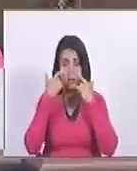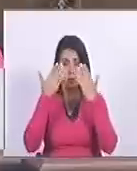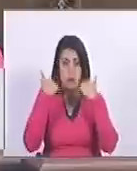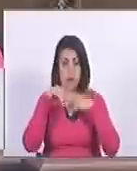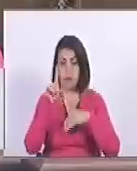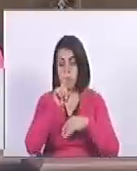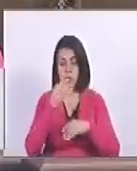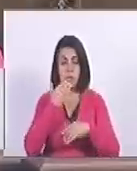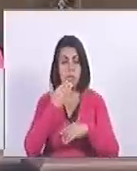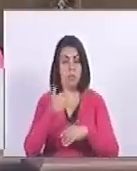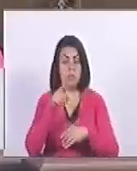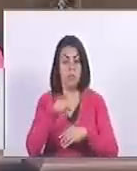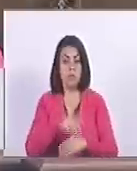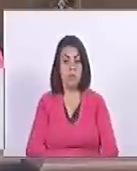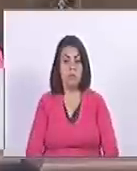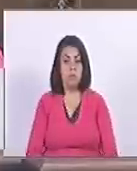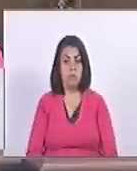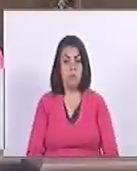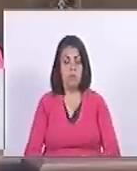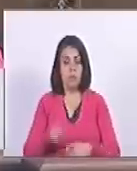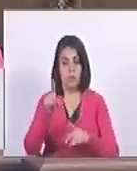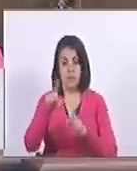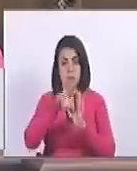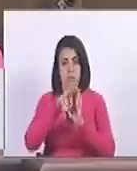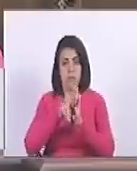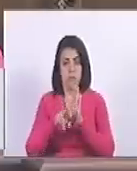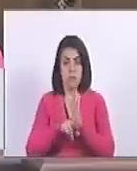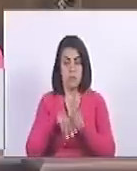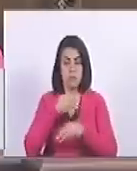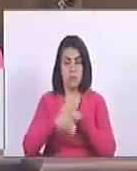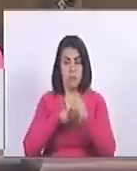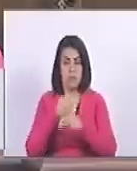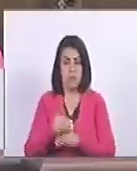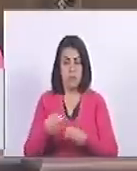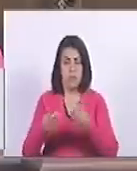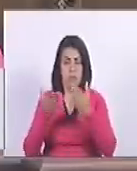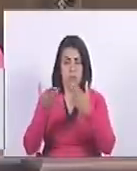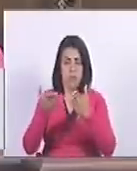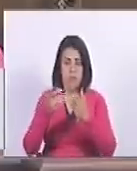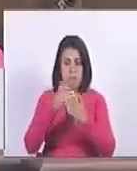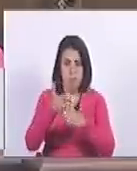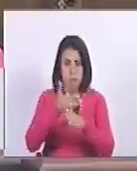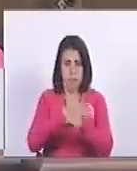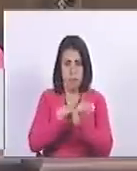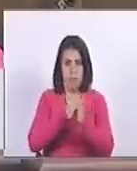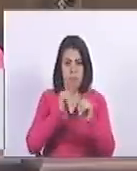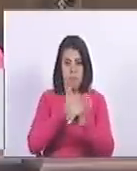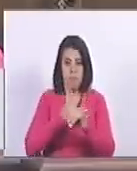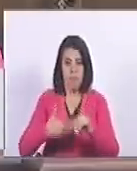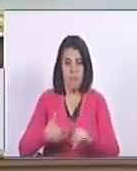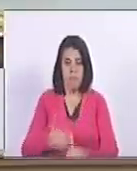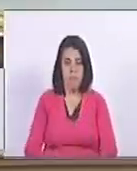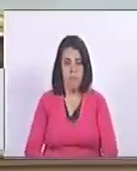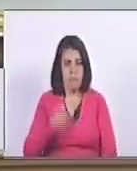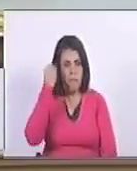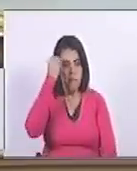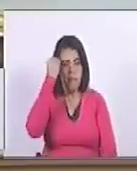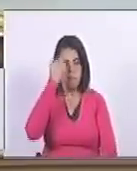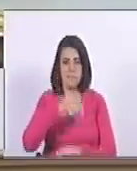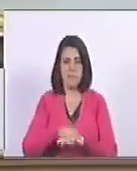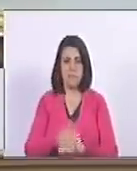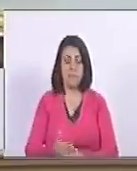no exigibilidad de requisitos acreditados en trámites previos. Esto, señor presidente. En